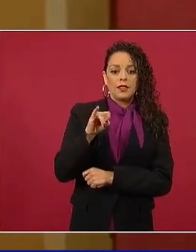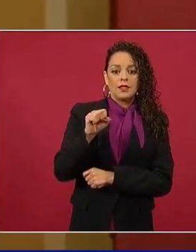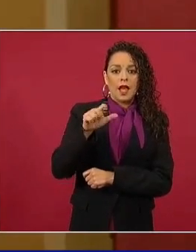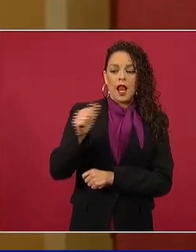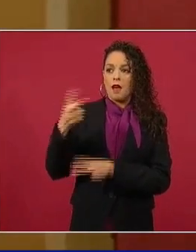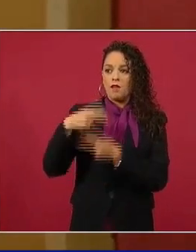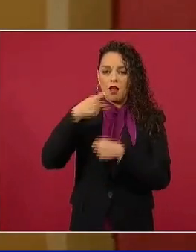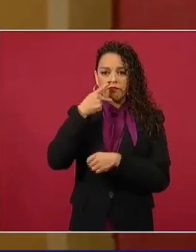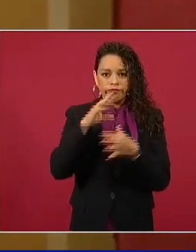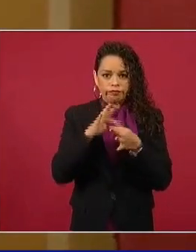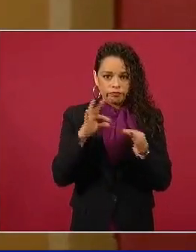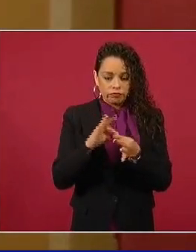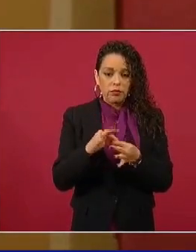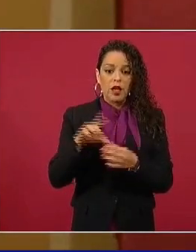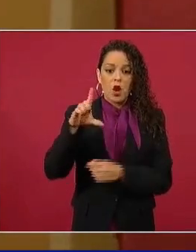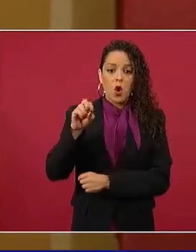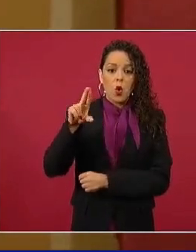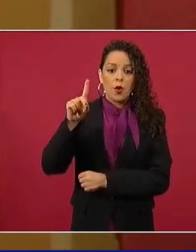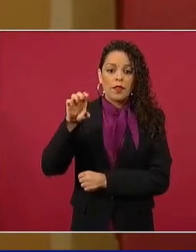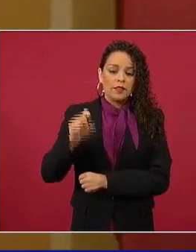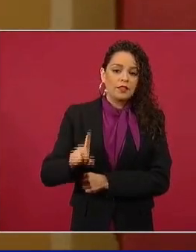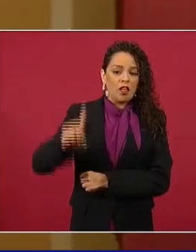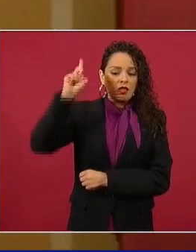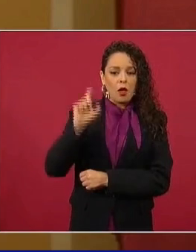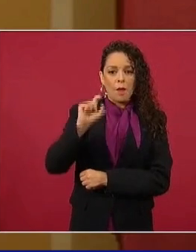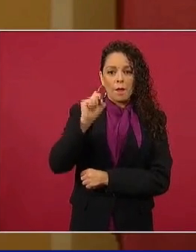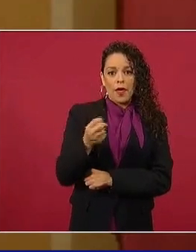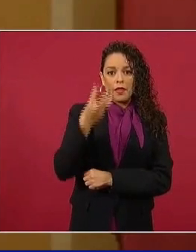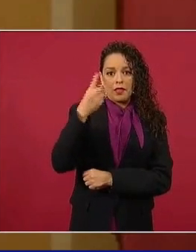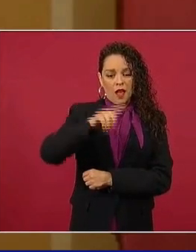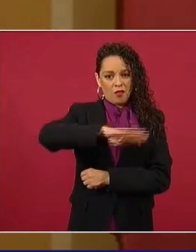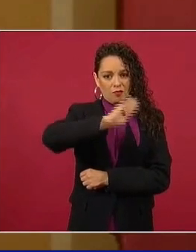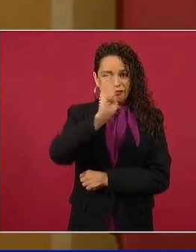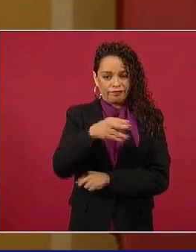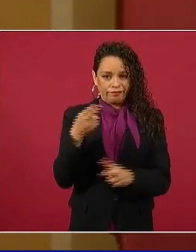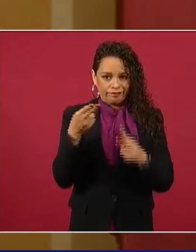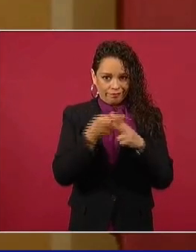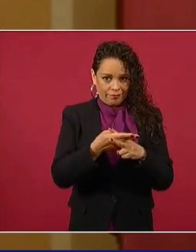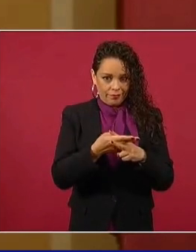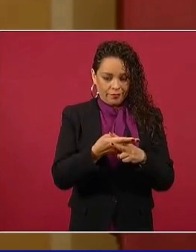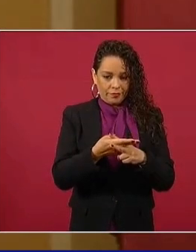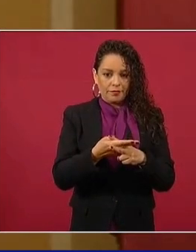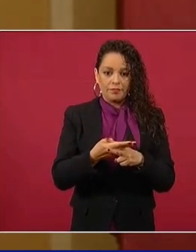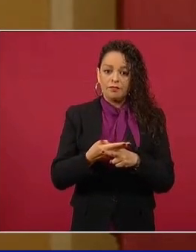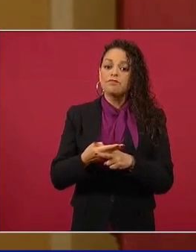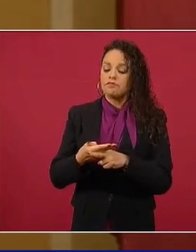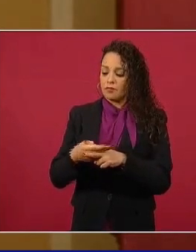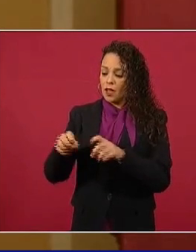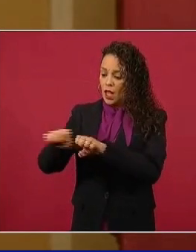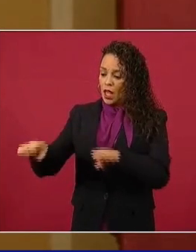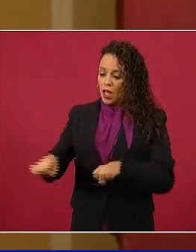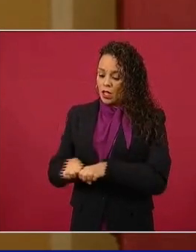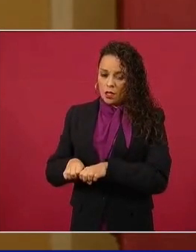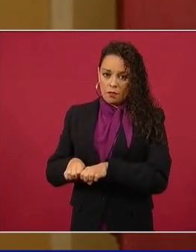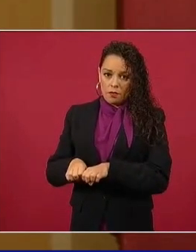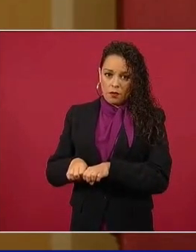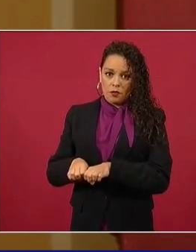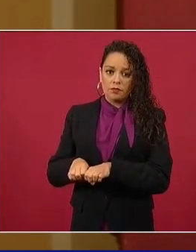quien fue victimada el pasado domingo 23 de enero el presidente en reunión del gabinete dictó